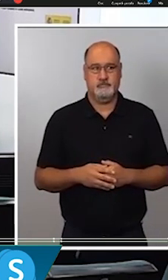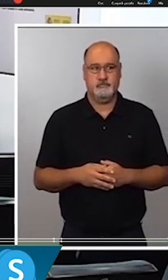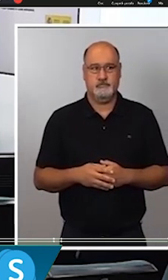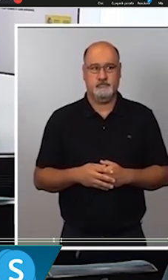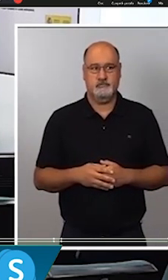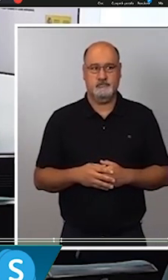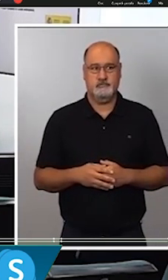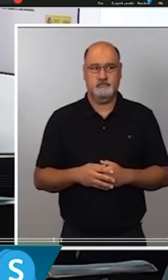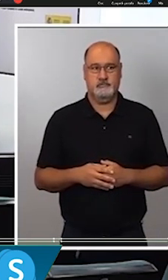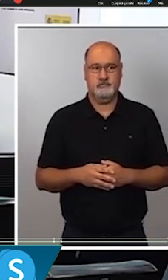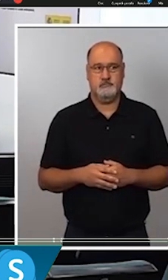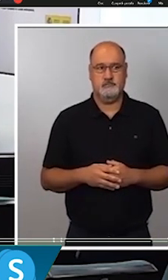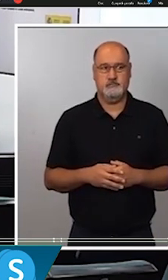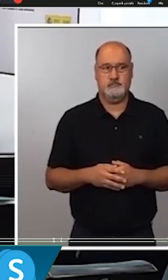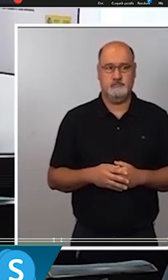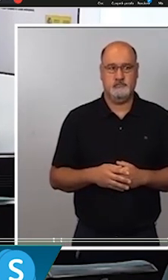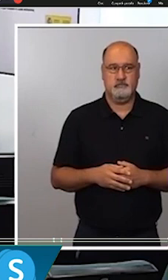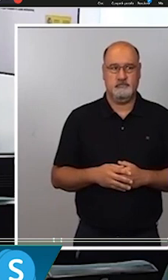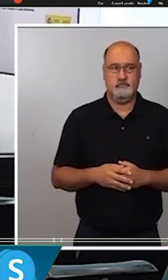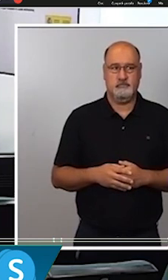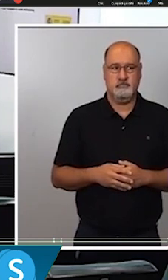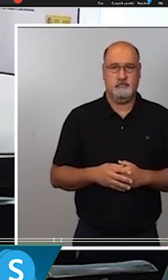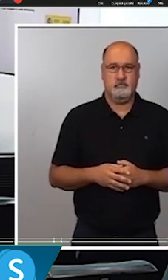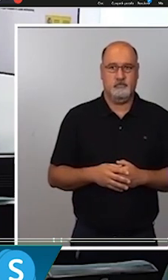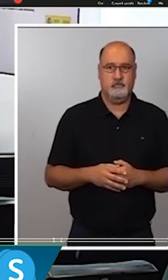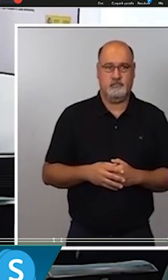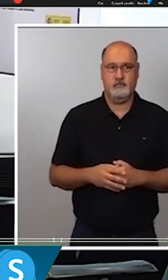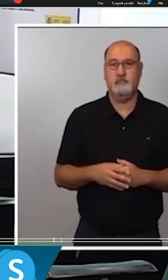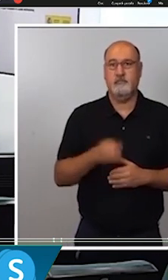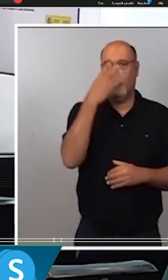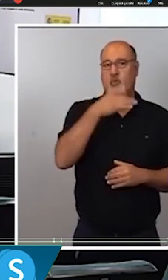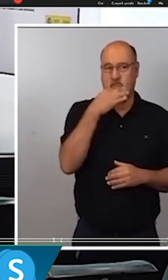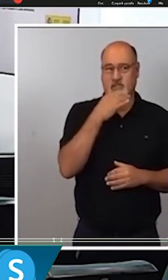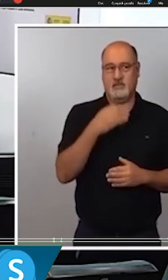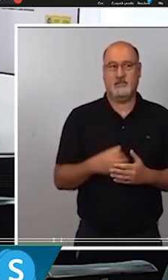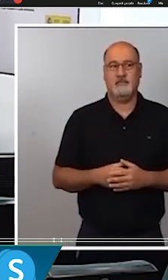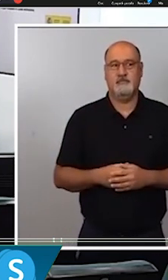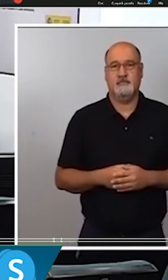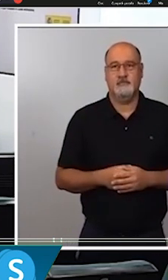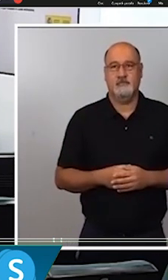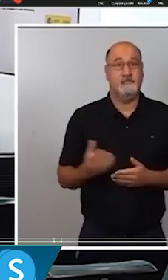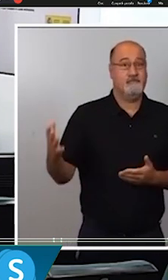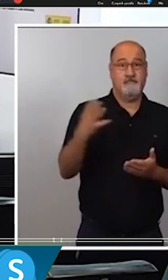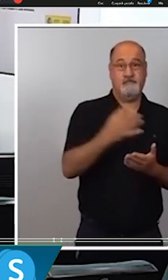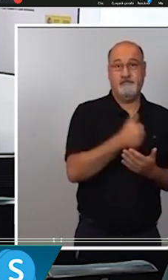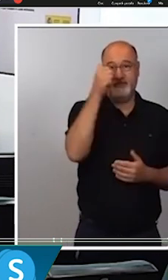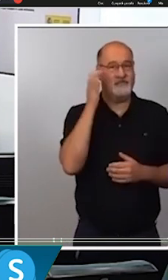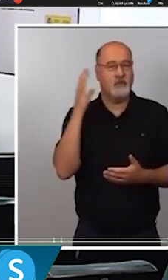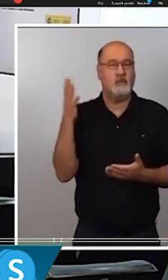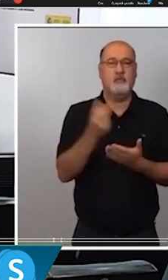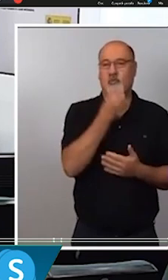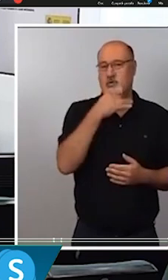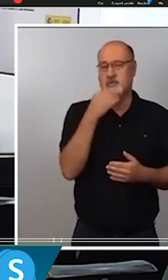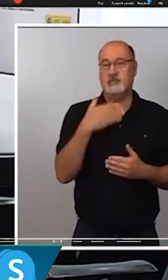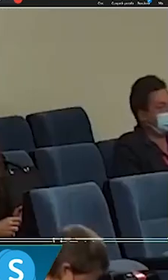de ingresos, que es con lo que se hace este techo de gasto, se puedan confirmar. Entonces, lo que nos viene es que con este techo de gasto, al